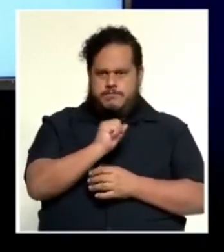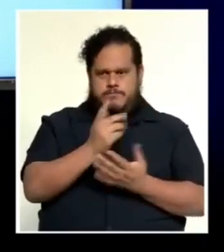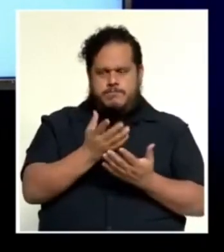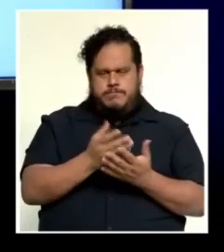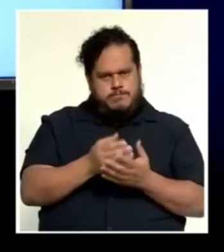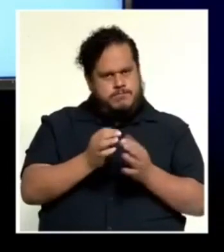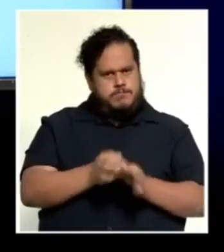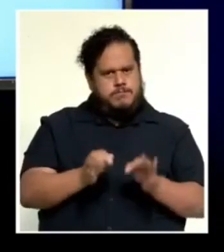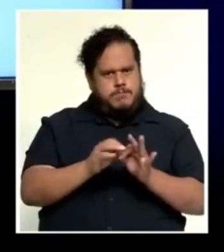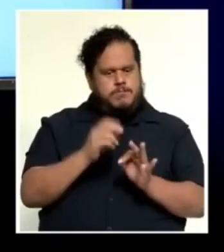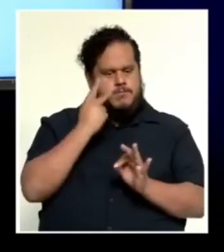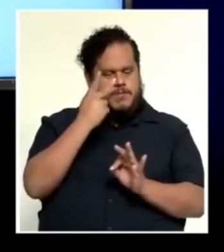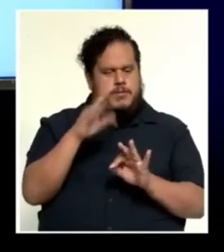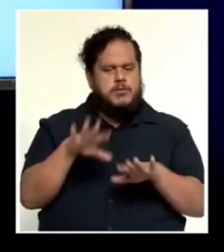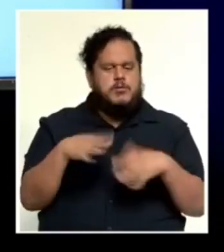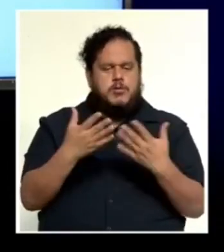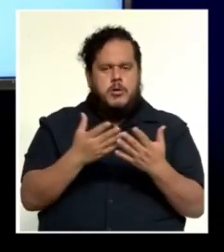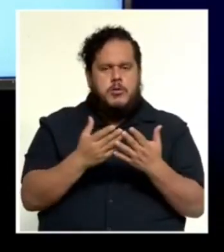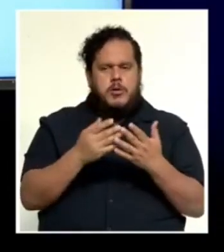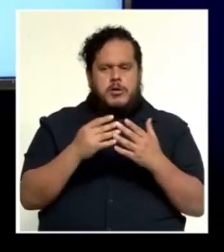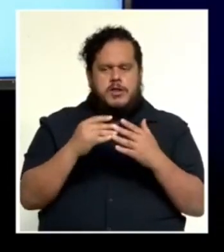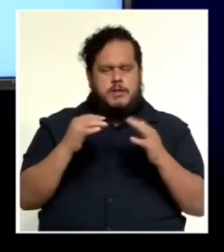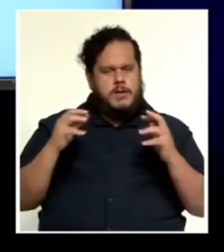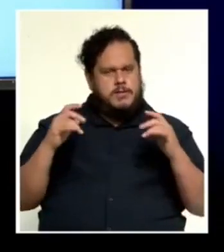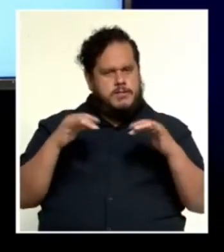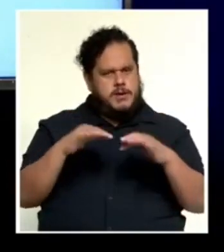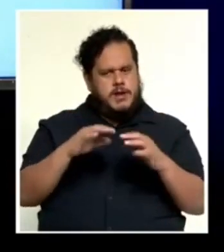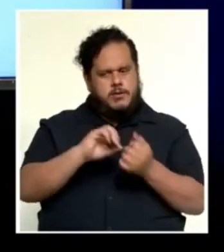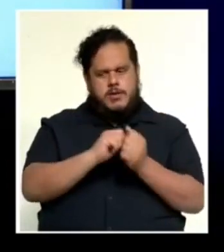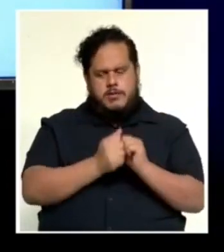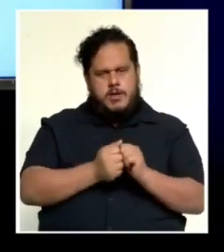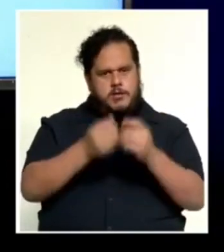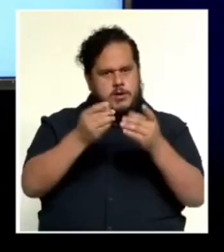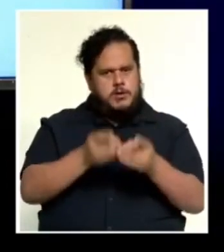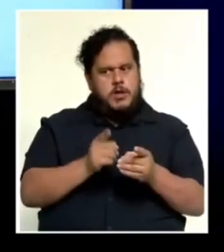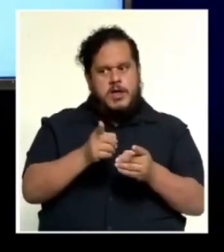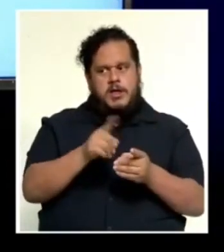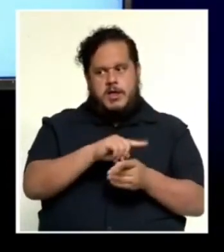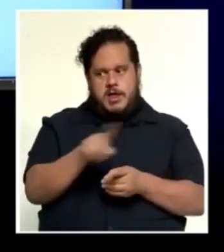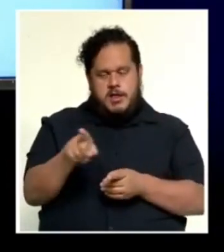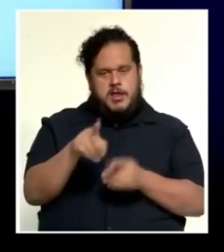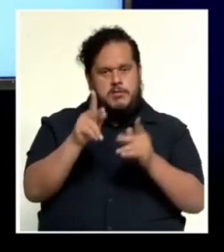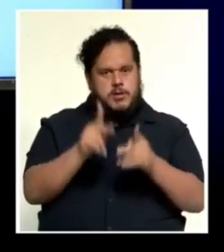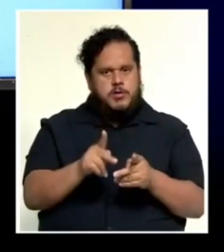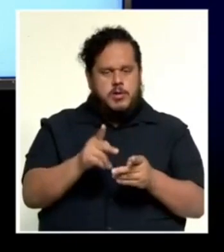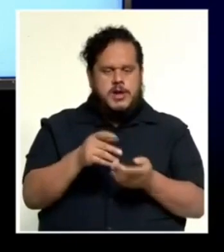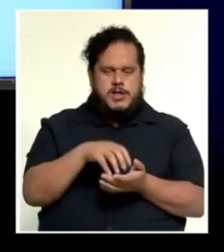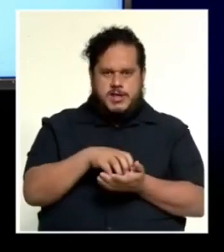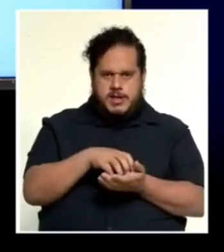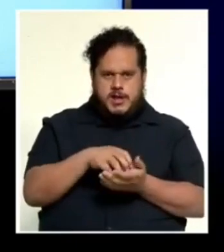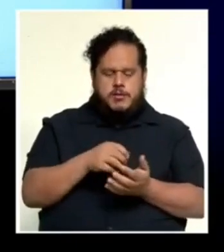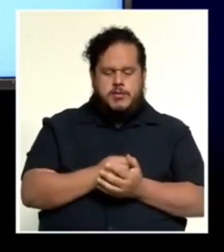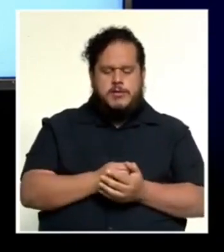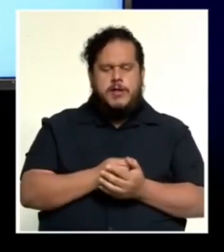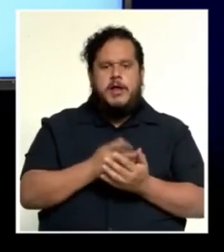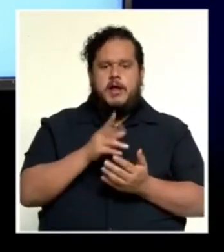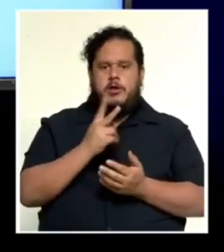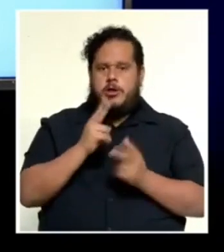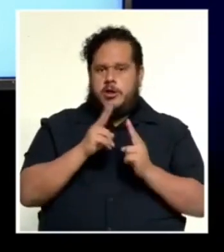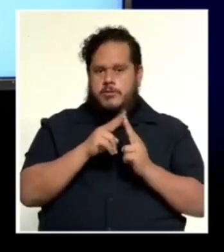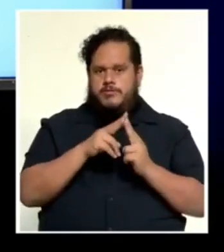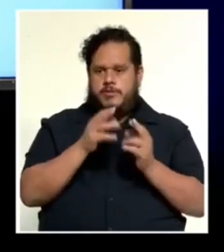esto vemos cómo se van migrando en la decisión estas personas indecisas. Aquí hay dos cosas que me parecen importantísimas de